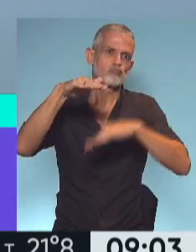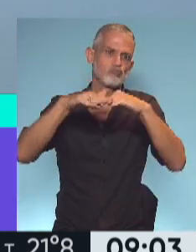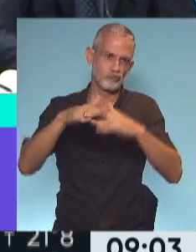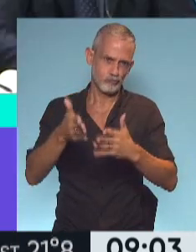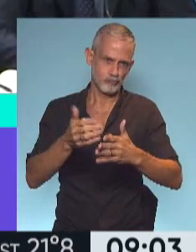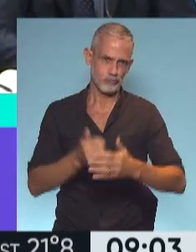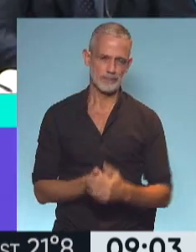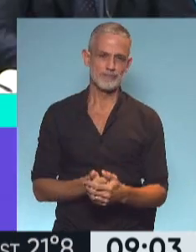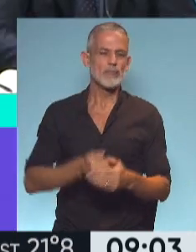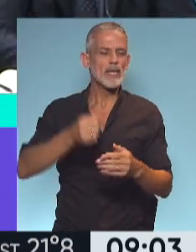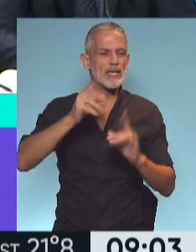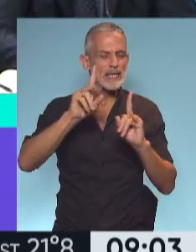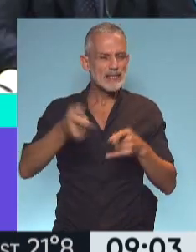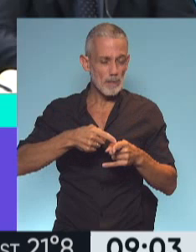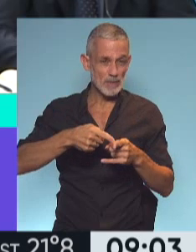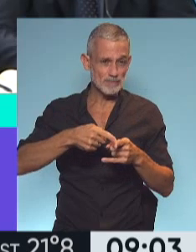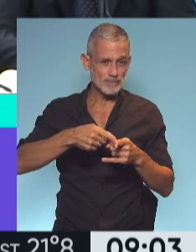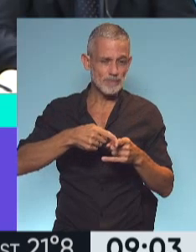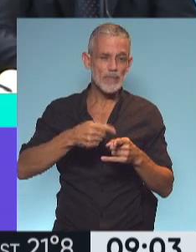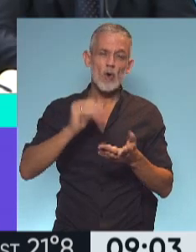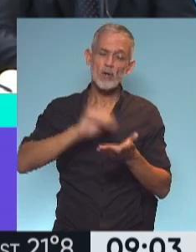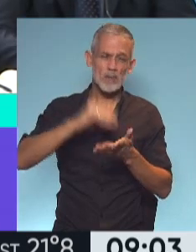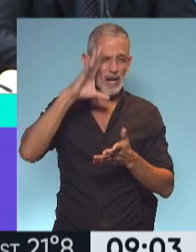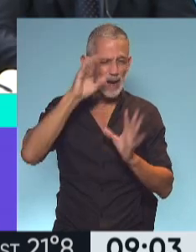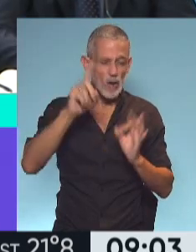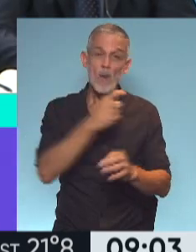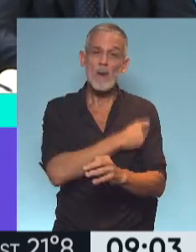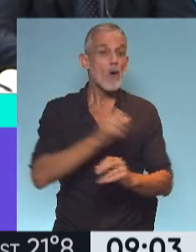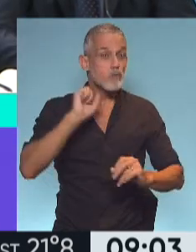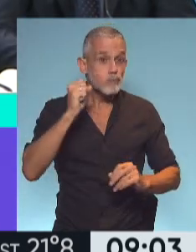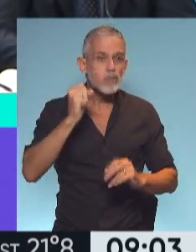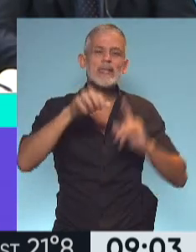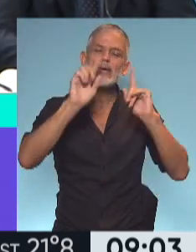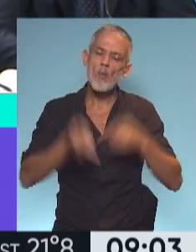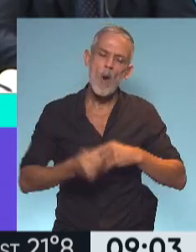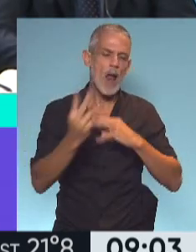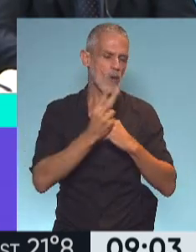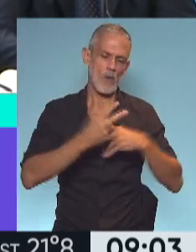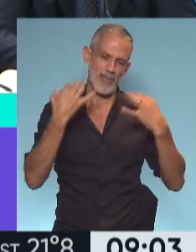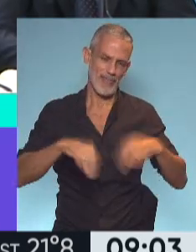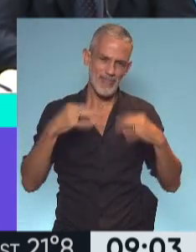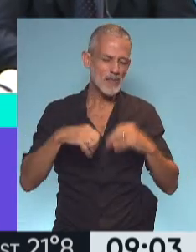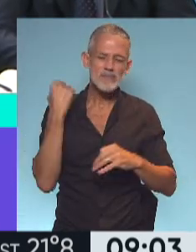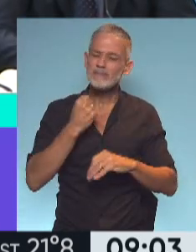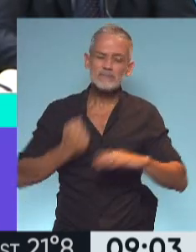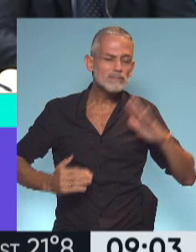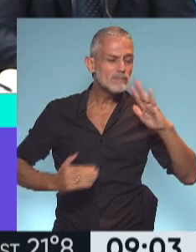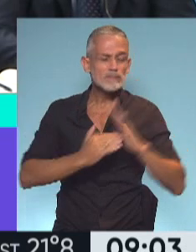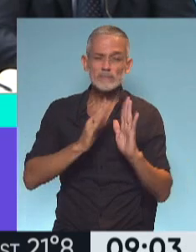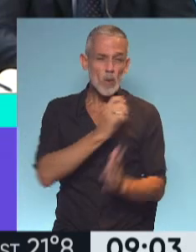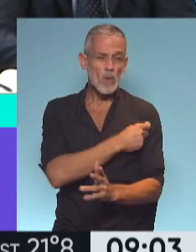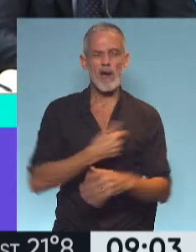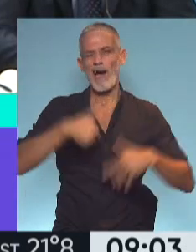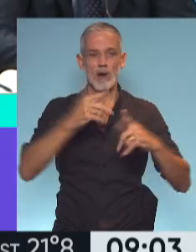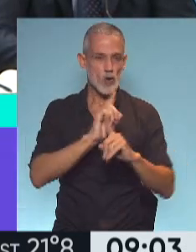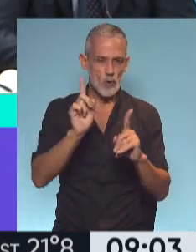salud. Recordando nuevamente y una vez más que aunque estemos vacunados tenemos que seguir cuidándonos. Esto es fundamental, lo